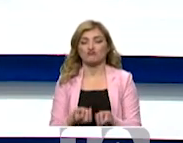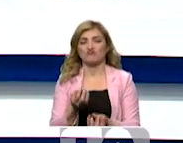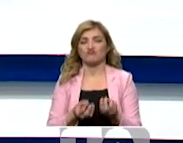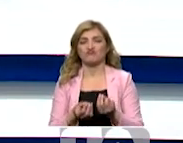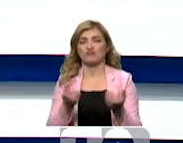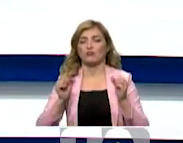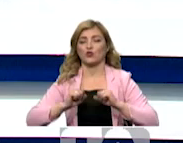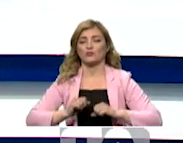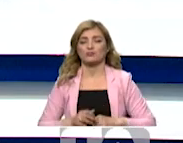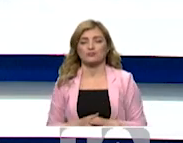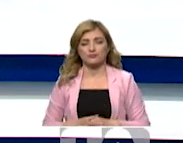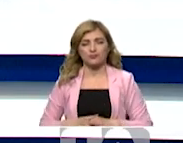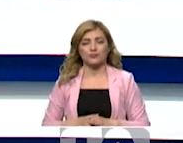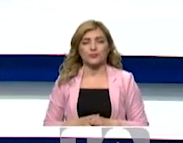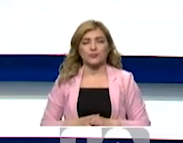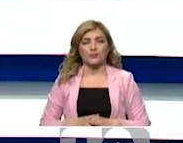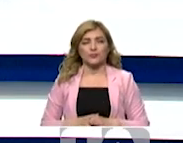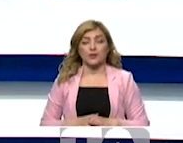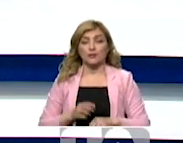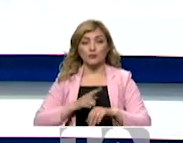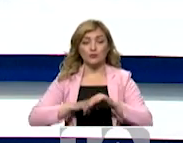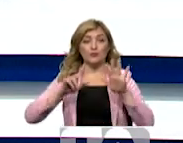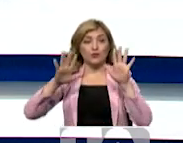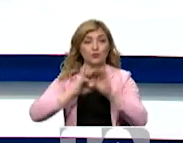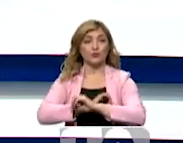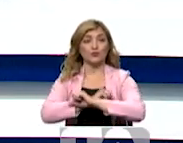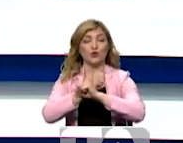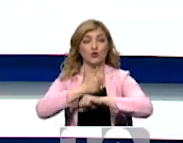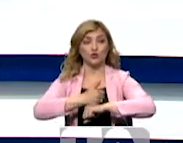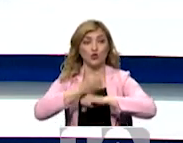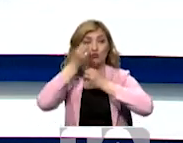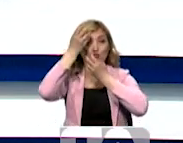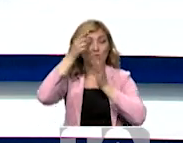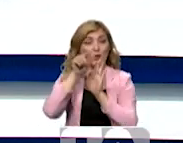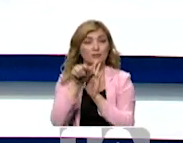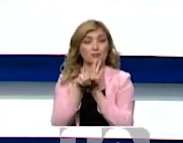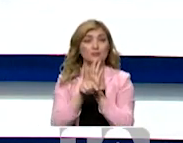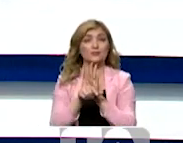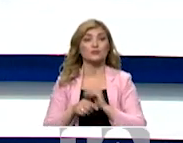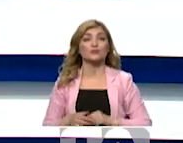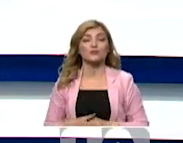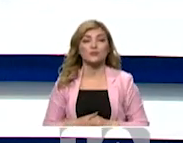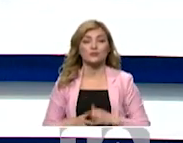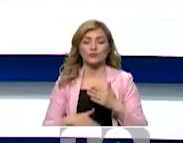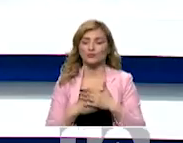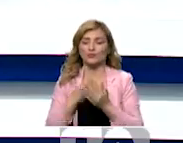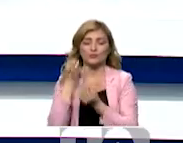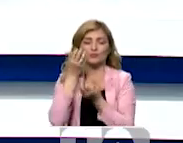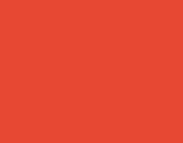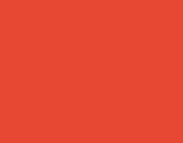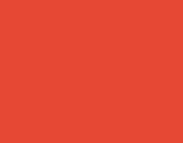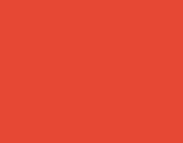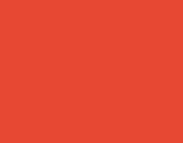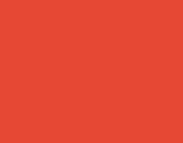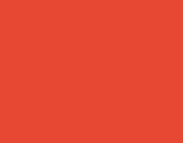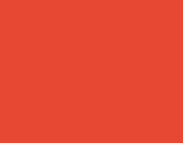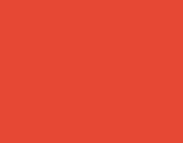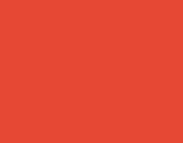el incendio que ya se ha dicho que a las 10 de la mañana las autoridades darán a conocer detalles bueno y toda la información actualizada